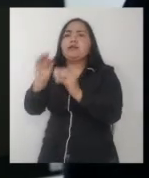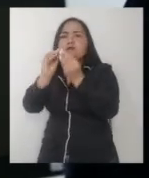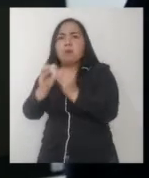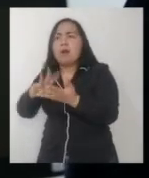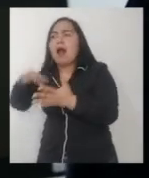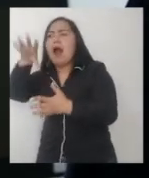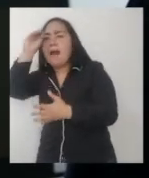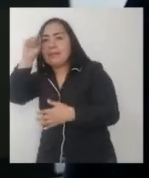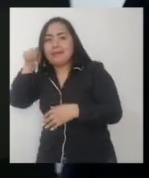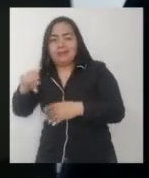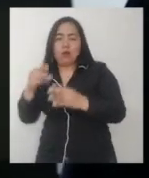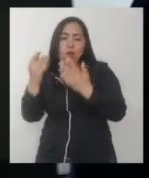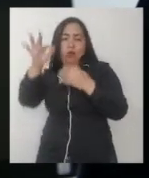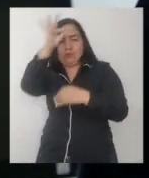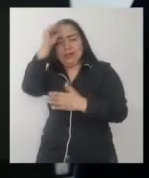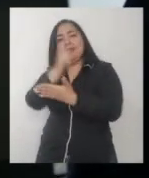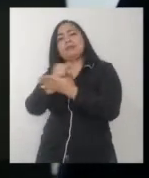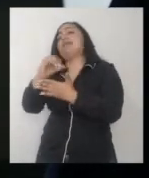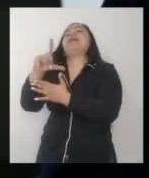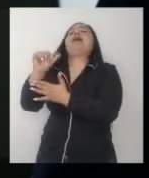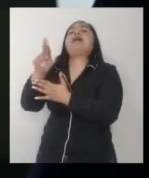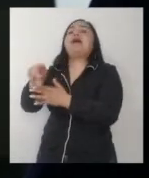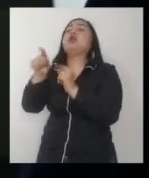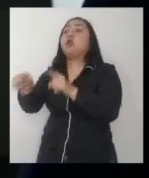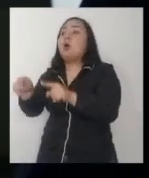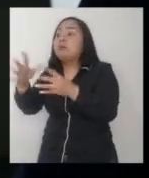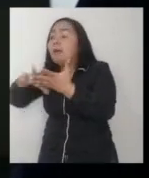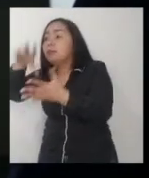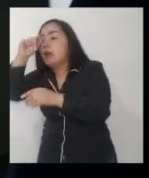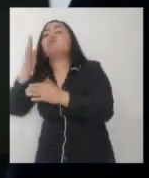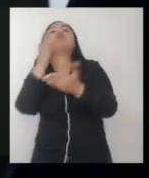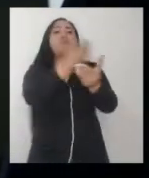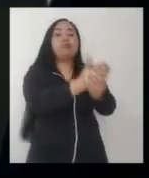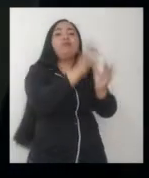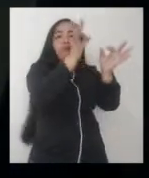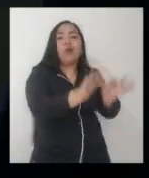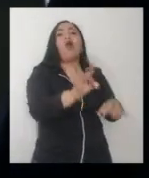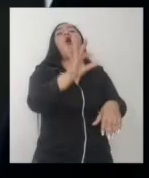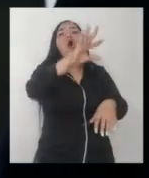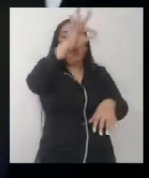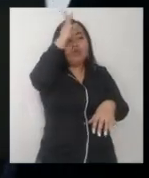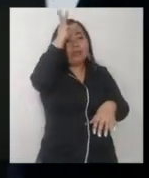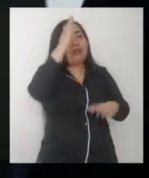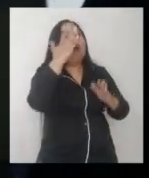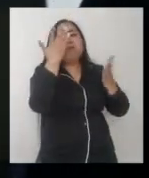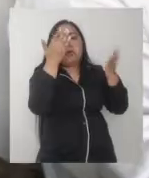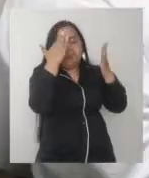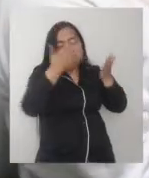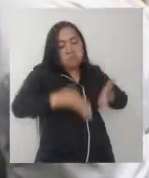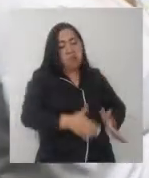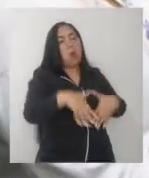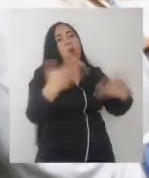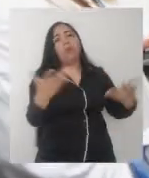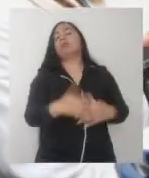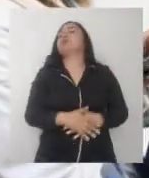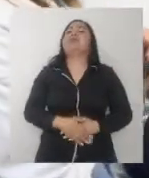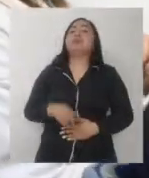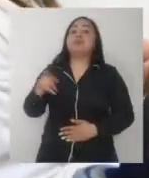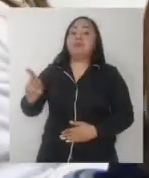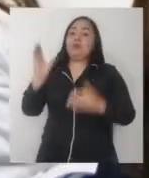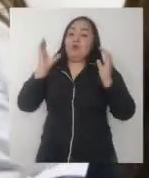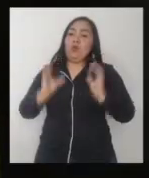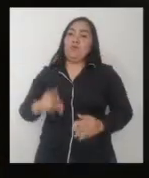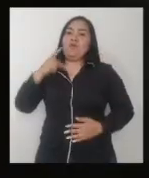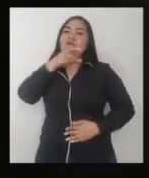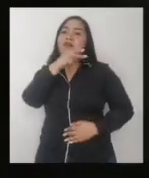Hospital Simulado Santa Clara, podemos ir con las herramientas necesarias hasta una clínica a atender en este caso lo que sería un parto. El dispositivo se maneja desde